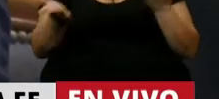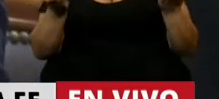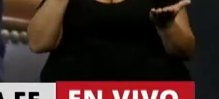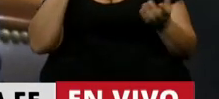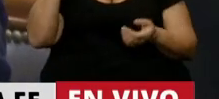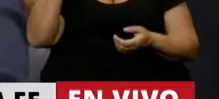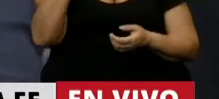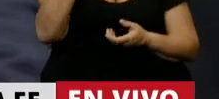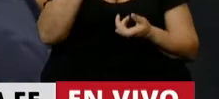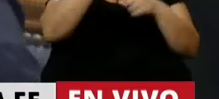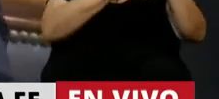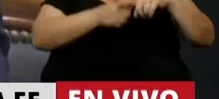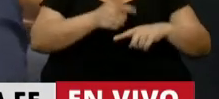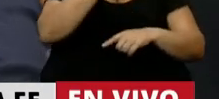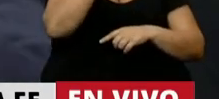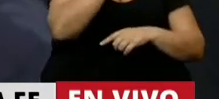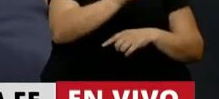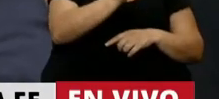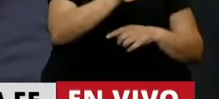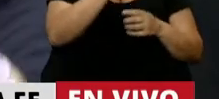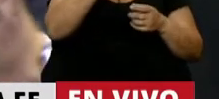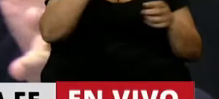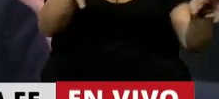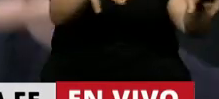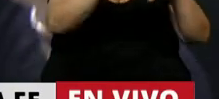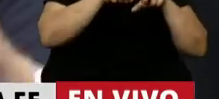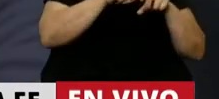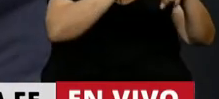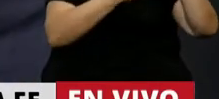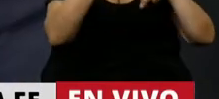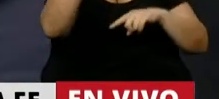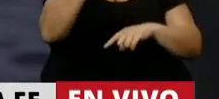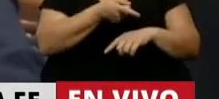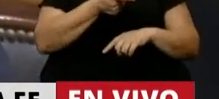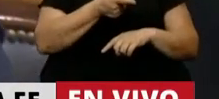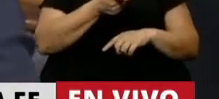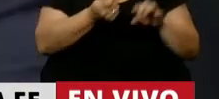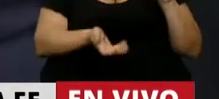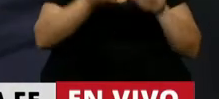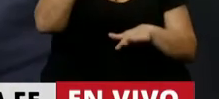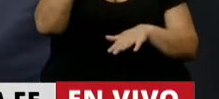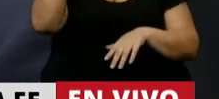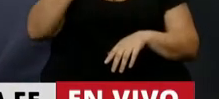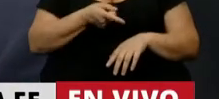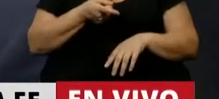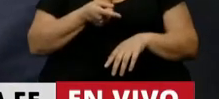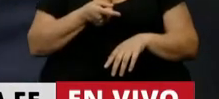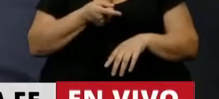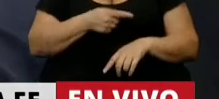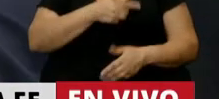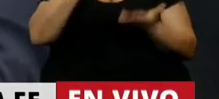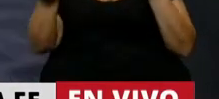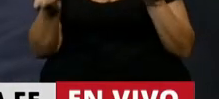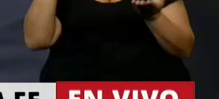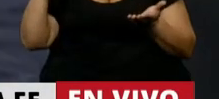los jubilados con dos fórmulas, la fórmula B es el sistema de recaudación más el 3%, incrementado en un 3%, frente